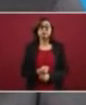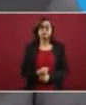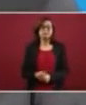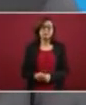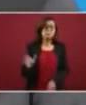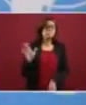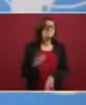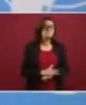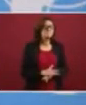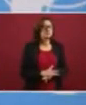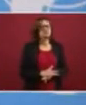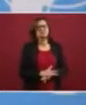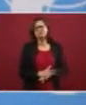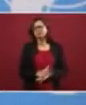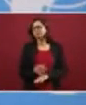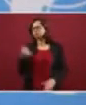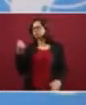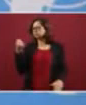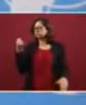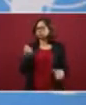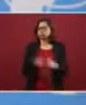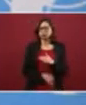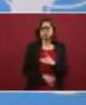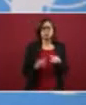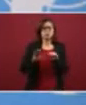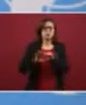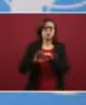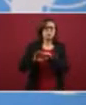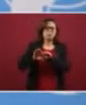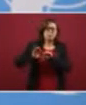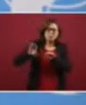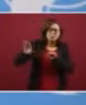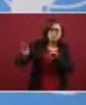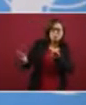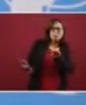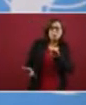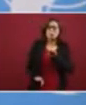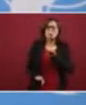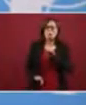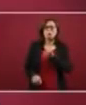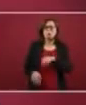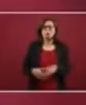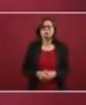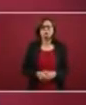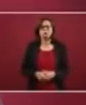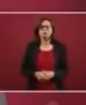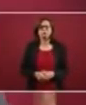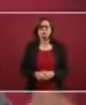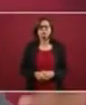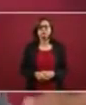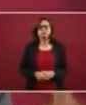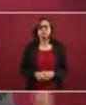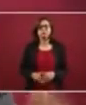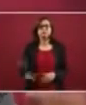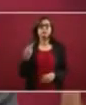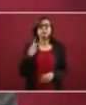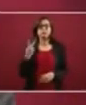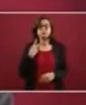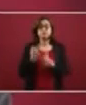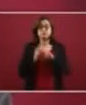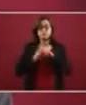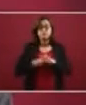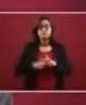ahondó, se profundizó la desigualdad económica y social. Cuando empezó esta política a